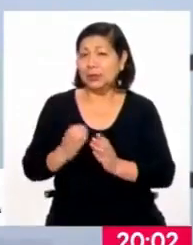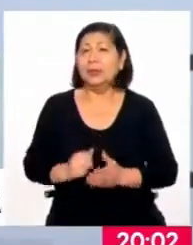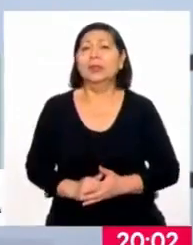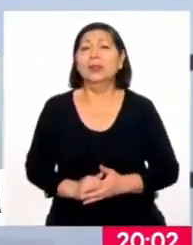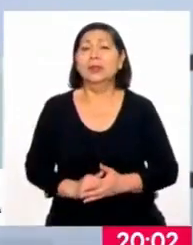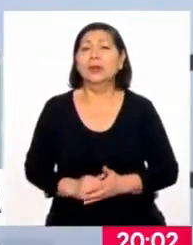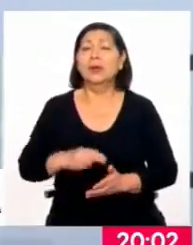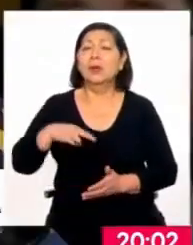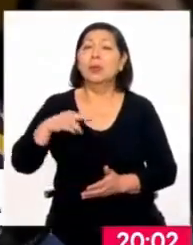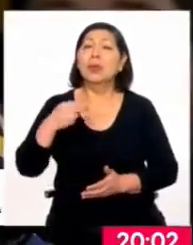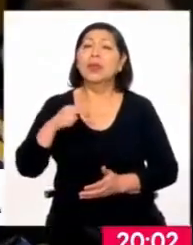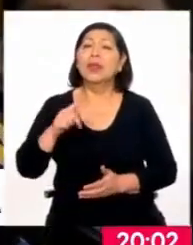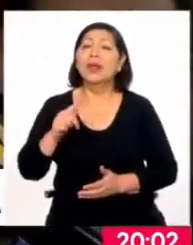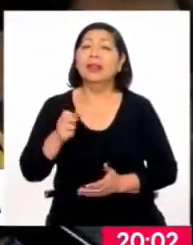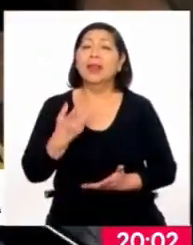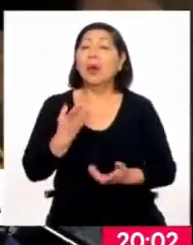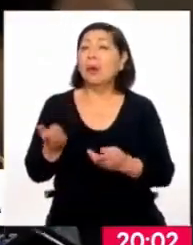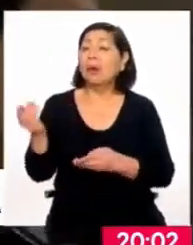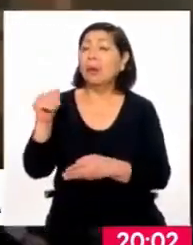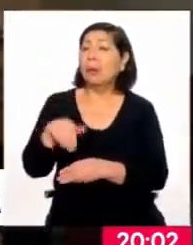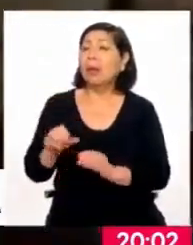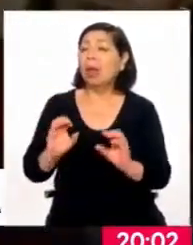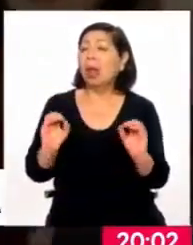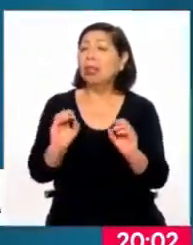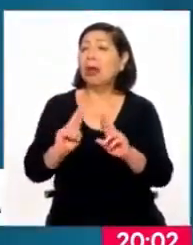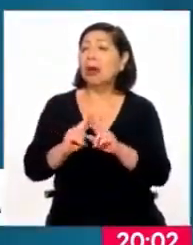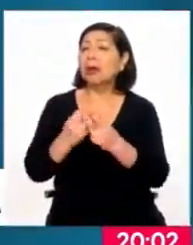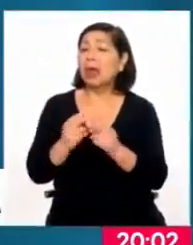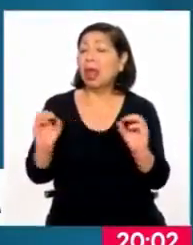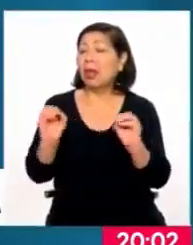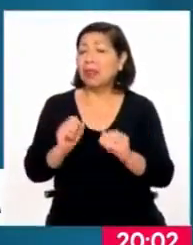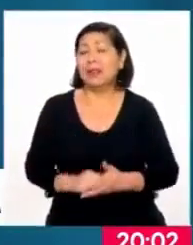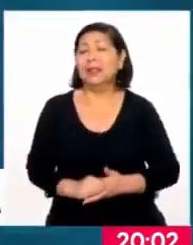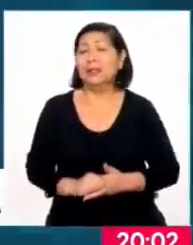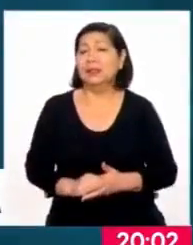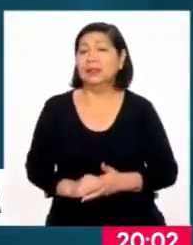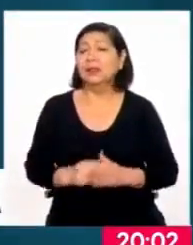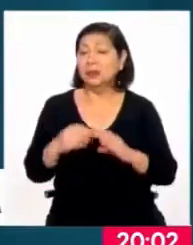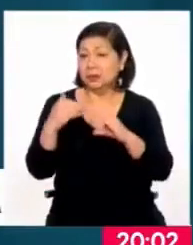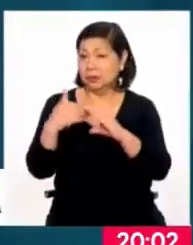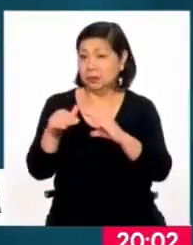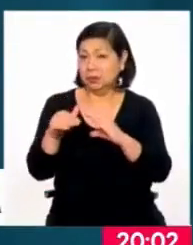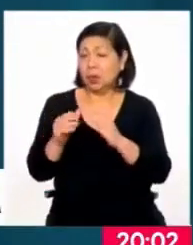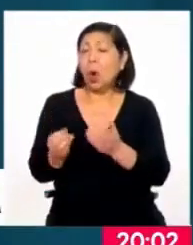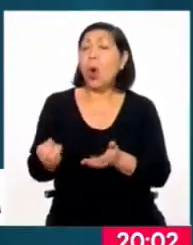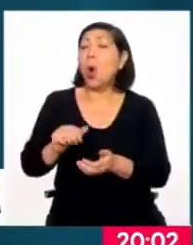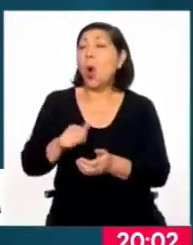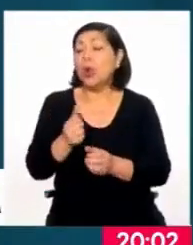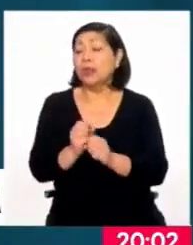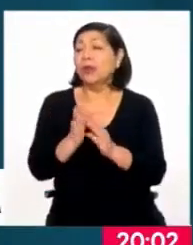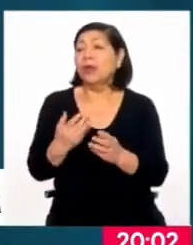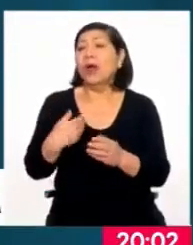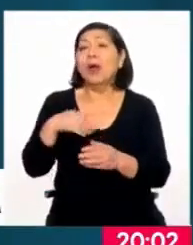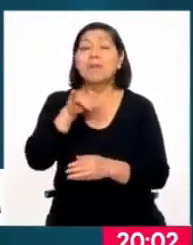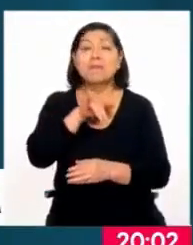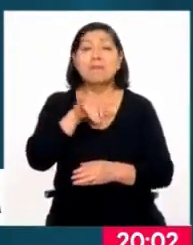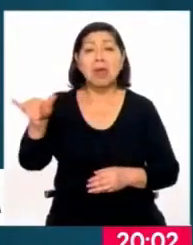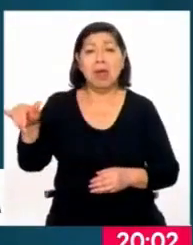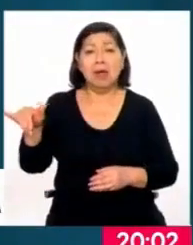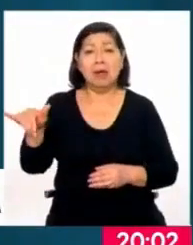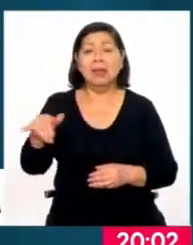congresista Alejandro Muñante ante la inasistencia del exmandatario. Vizcarra envió una solicitud de reprogramación por encontrarse de viaje